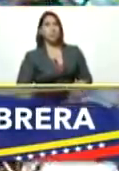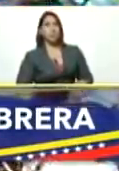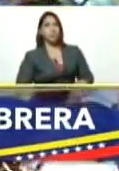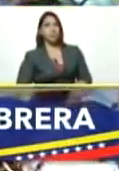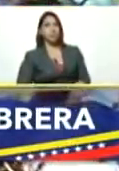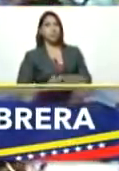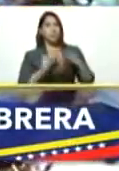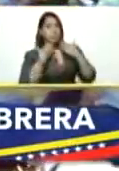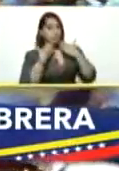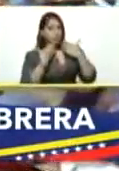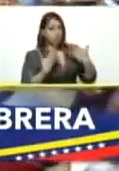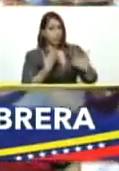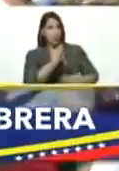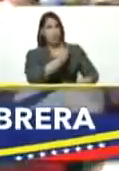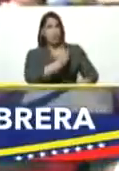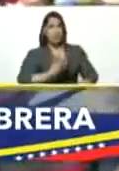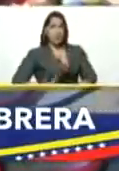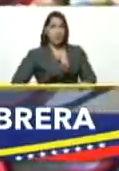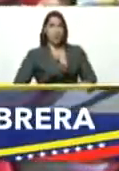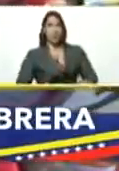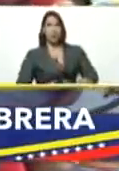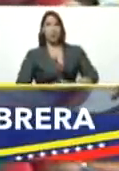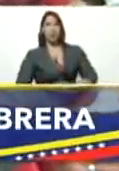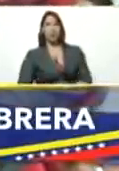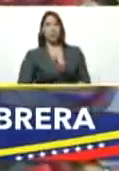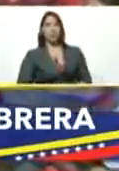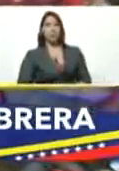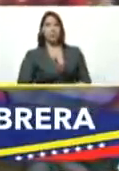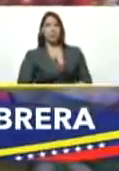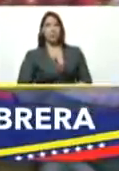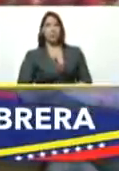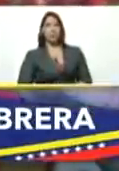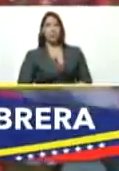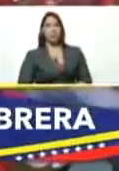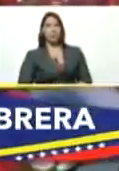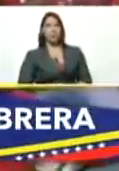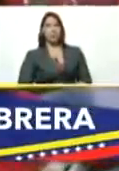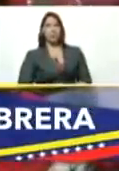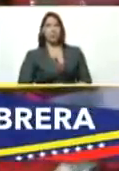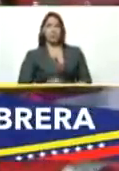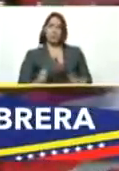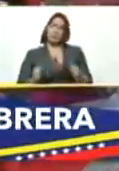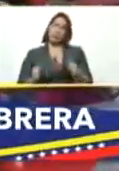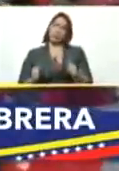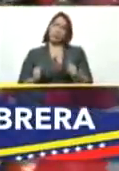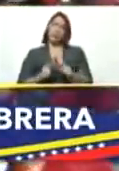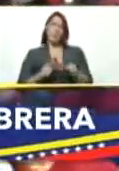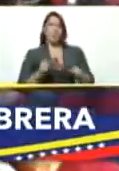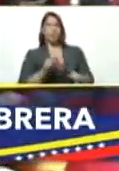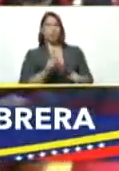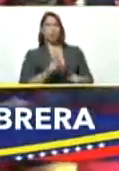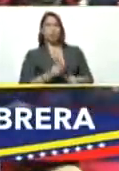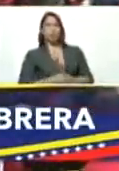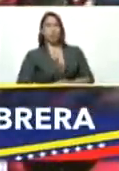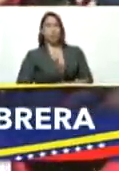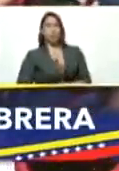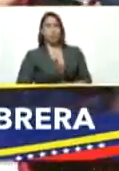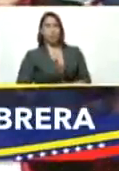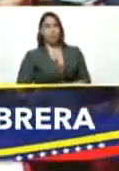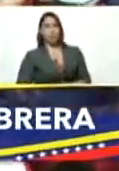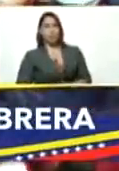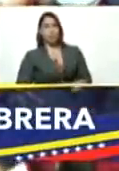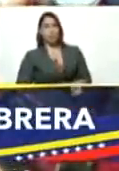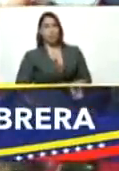gracias presidente voy a hablar de lado para no darle la ponte ladito